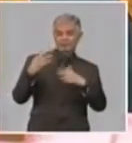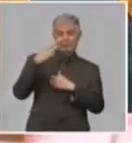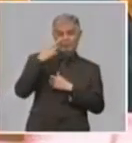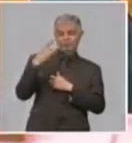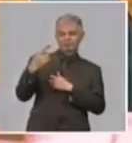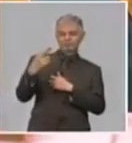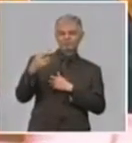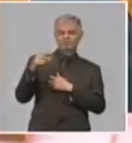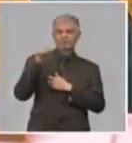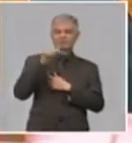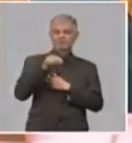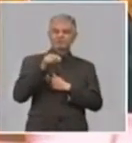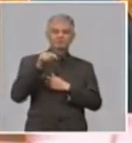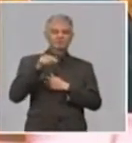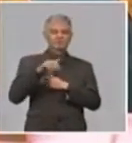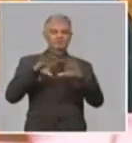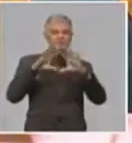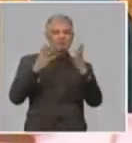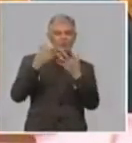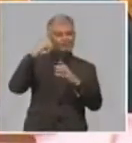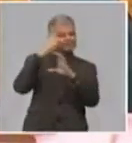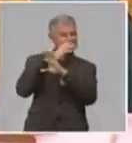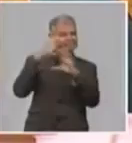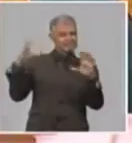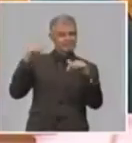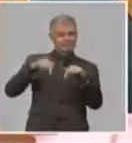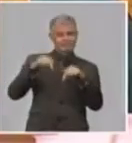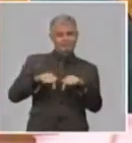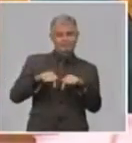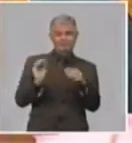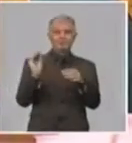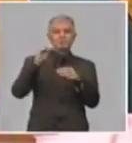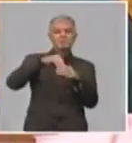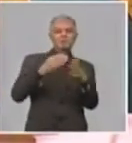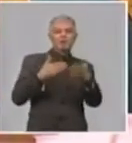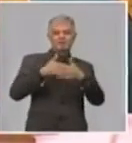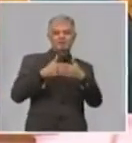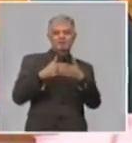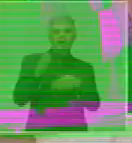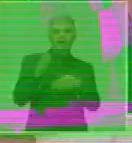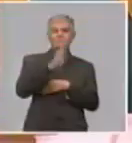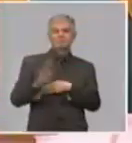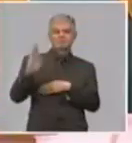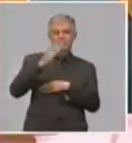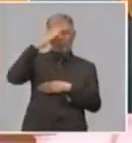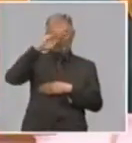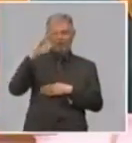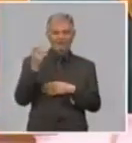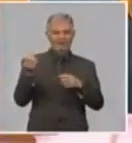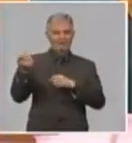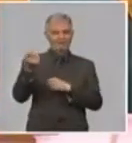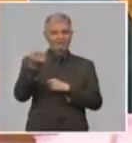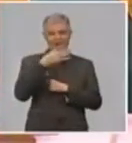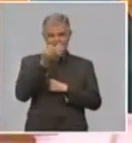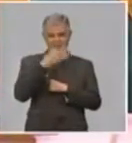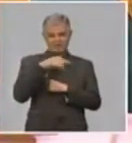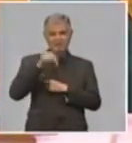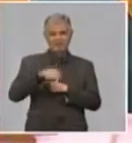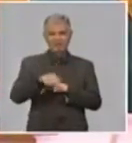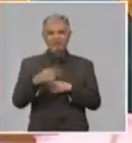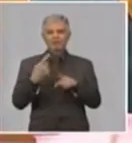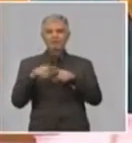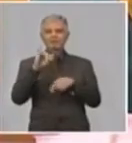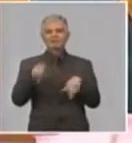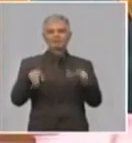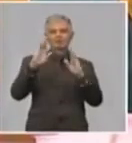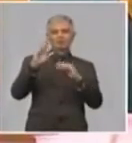entonces el polo científico, hoy integrante de BioCubaPharma, es el Instituto Finlay de Vacunas, que durante